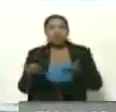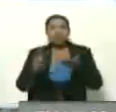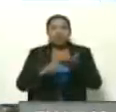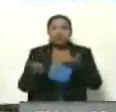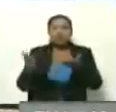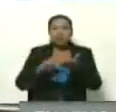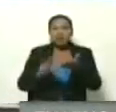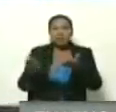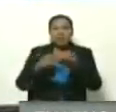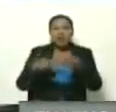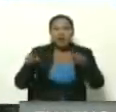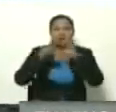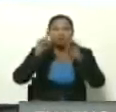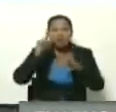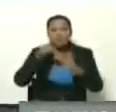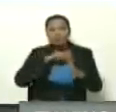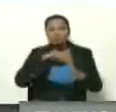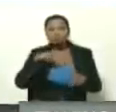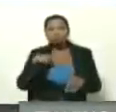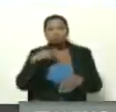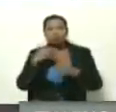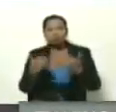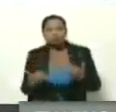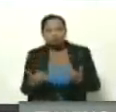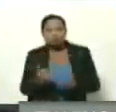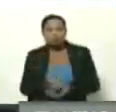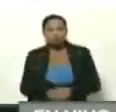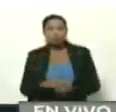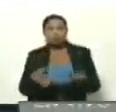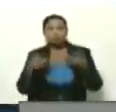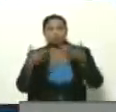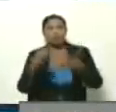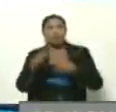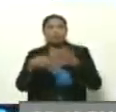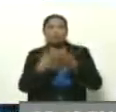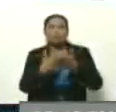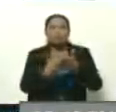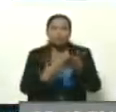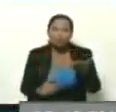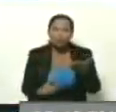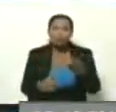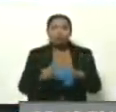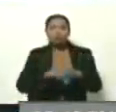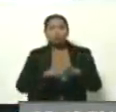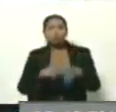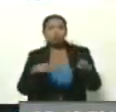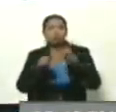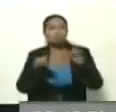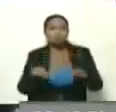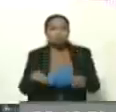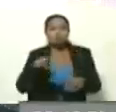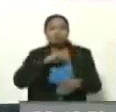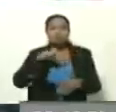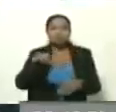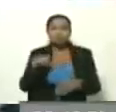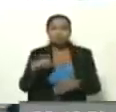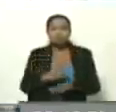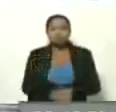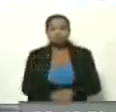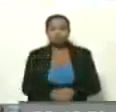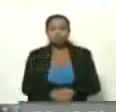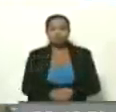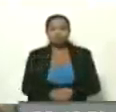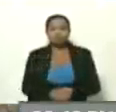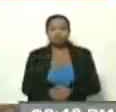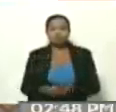necesario repetir, para nosotros entregar las propuestas con tiempo, para nosotros hacer el